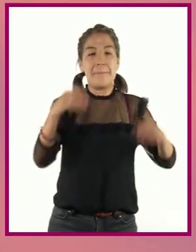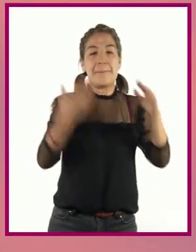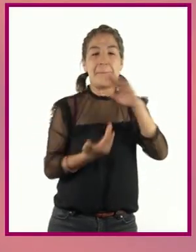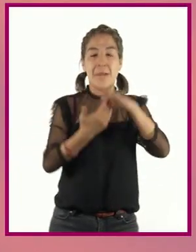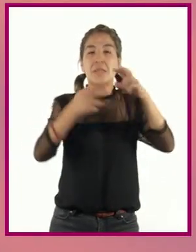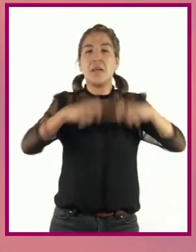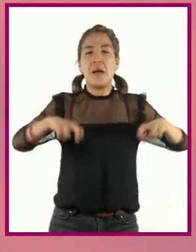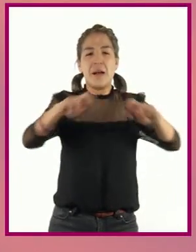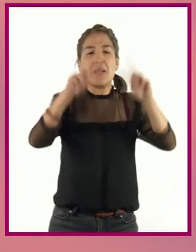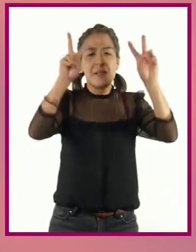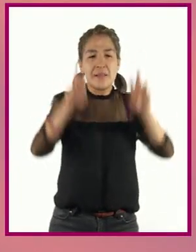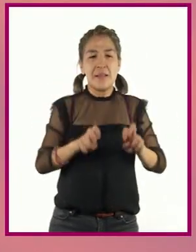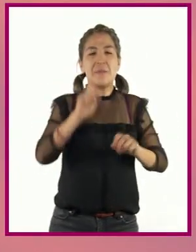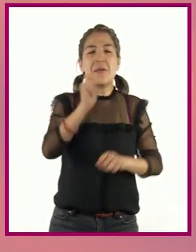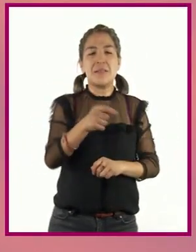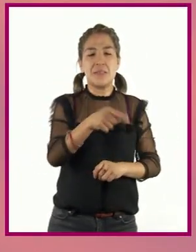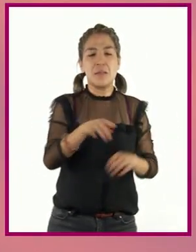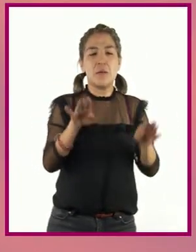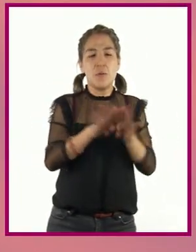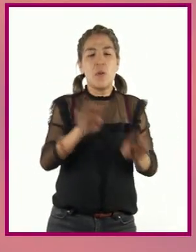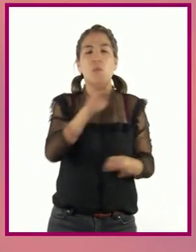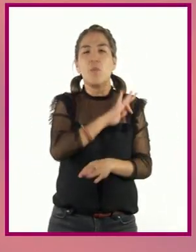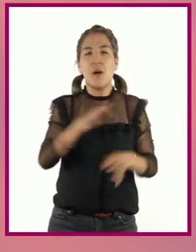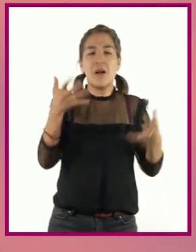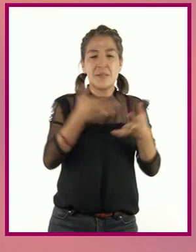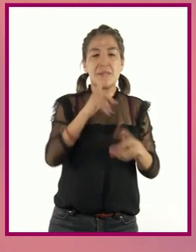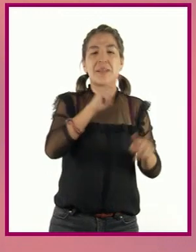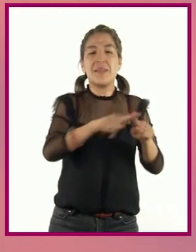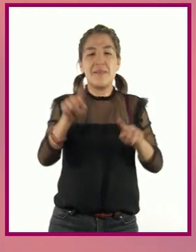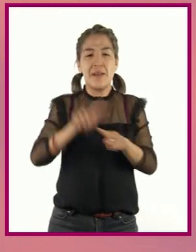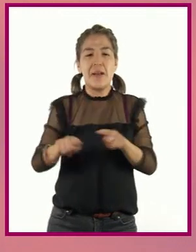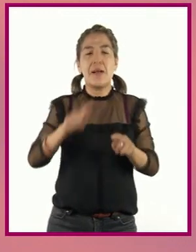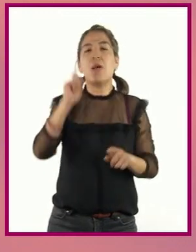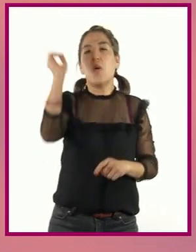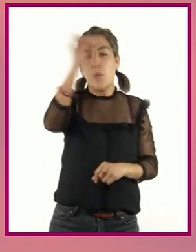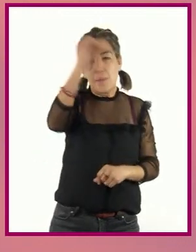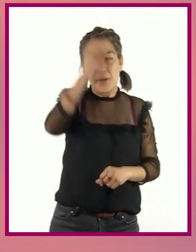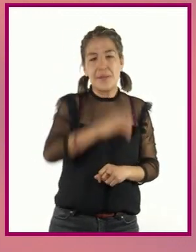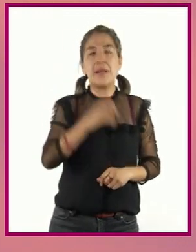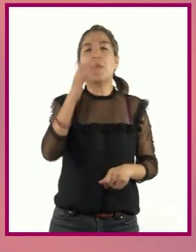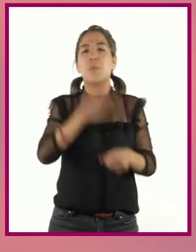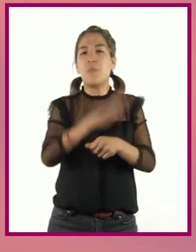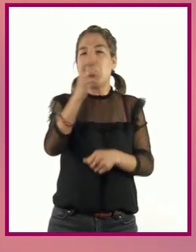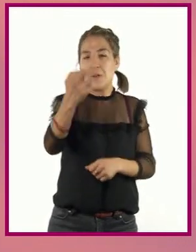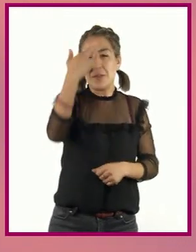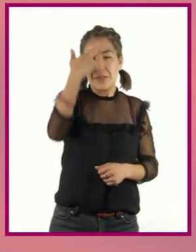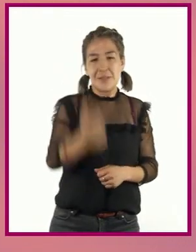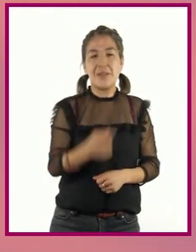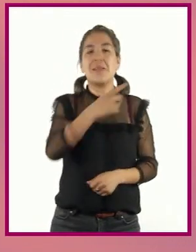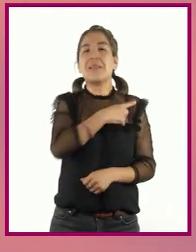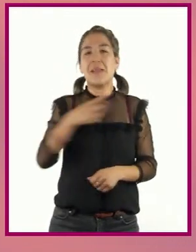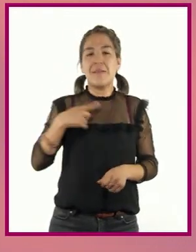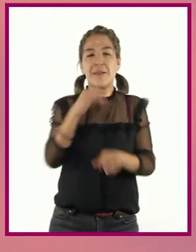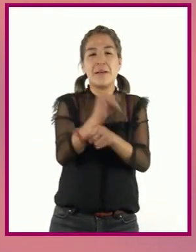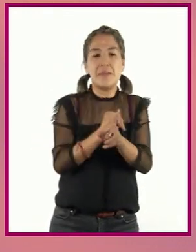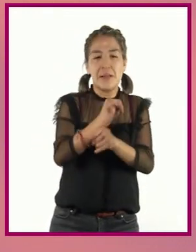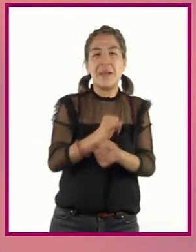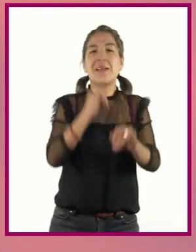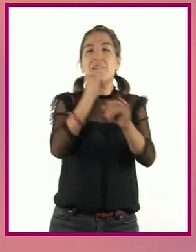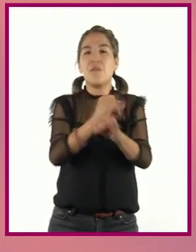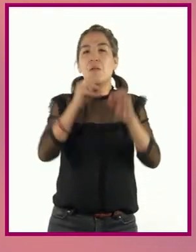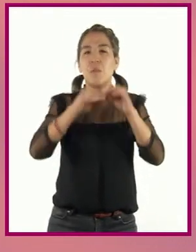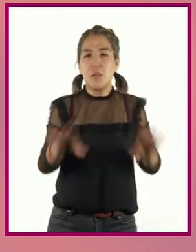redonda, el tema que se aborda puede ser tratado desde diversas perspectivas. Por tal razón, se debe investigar la